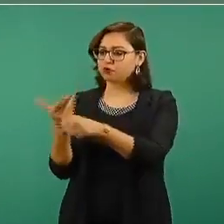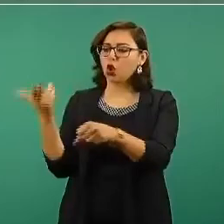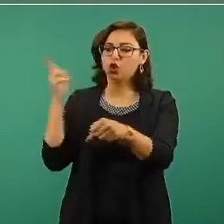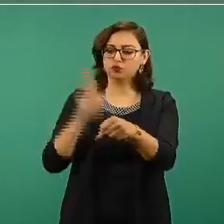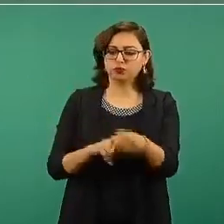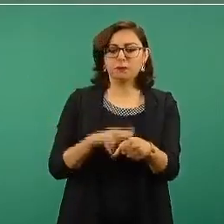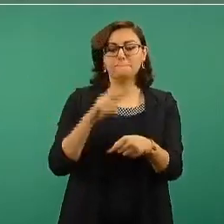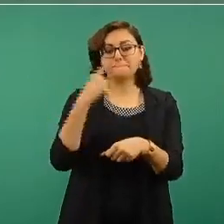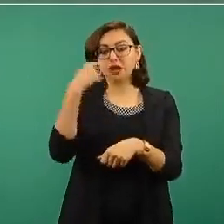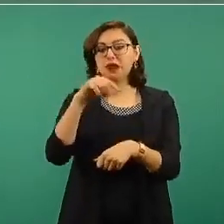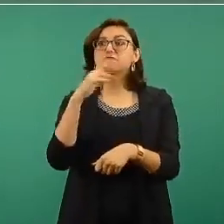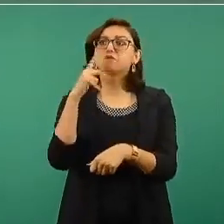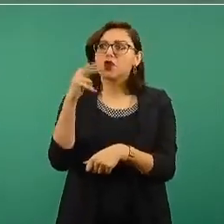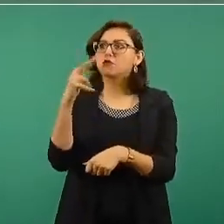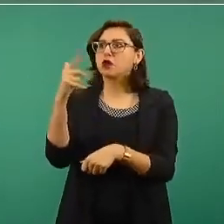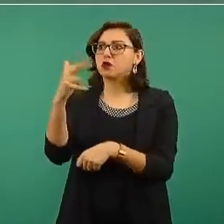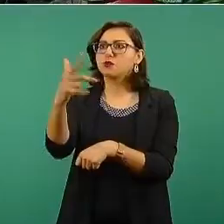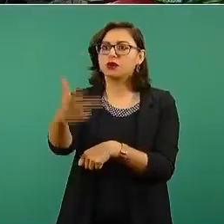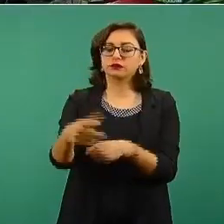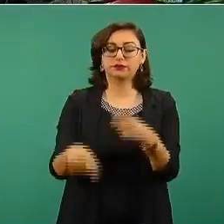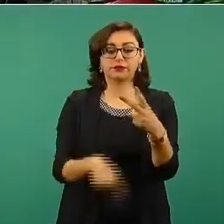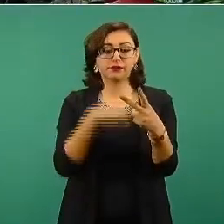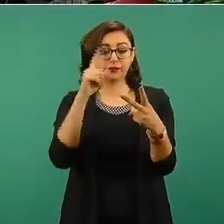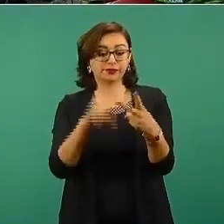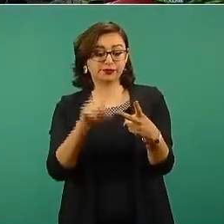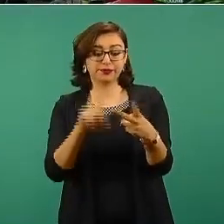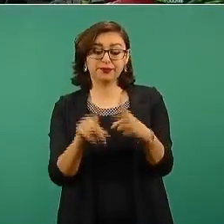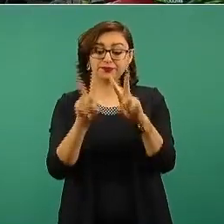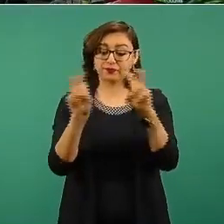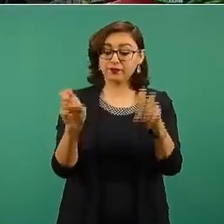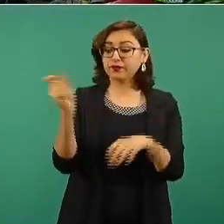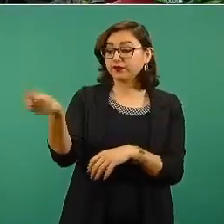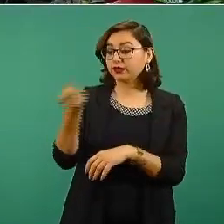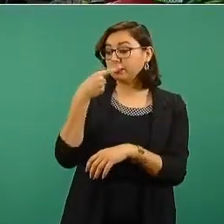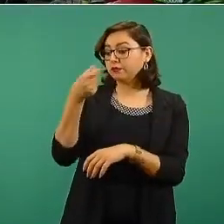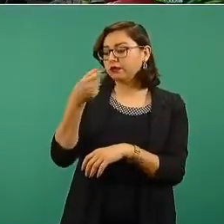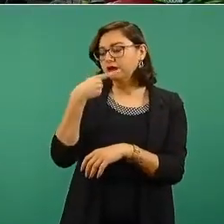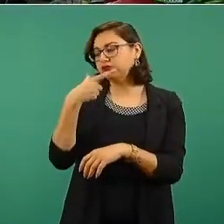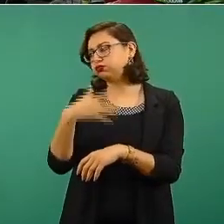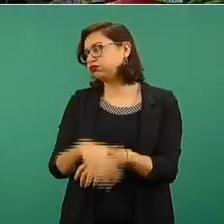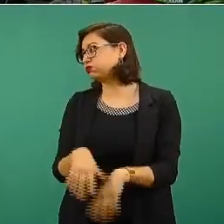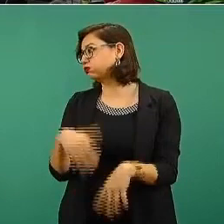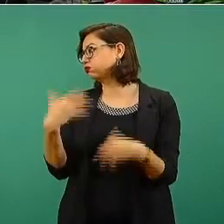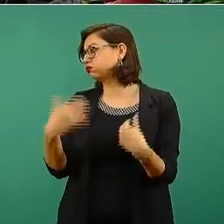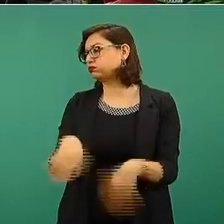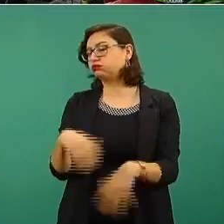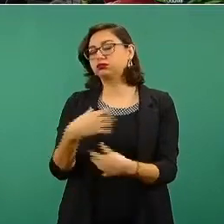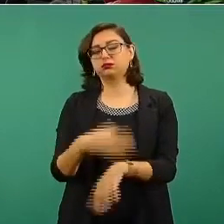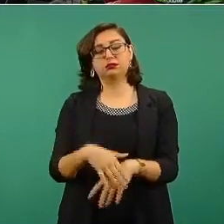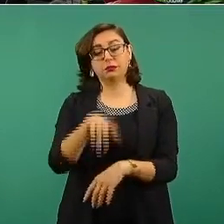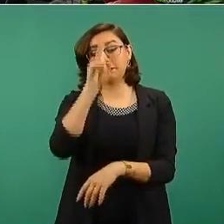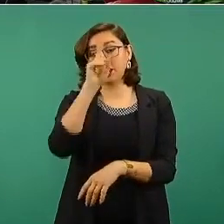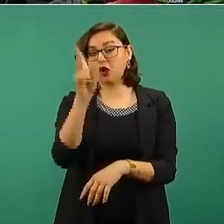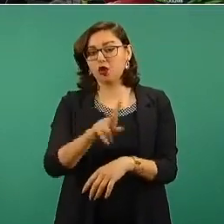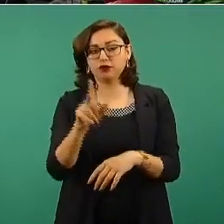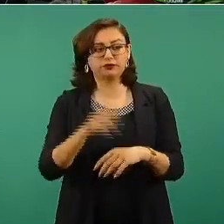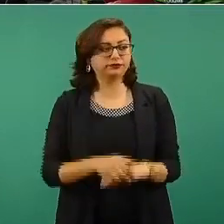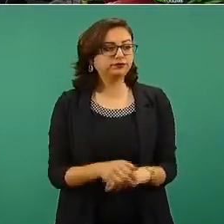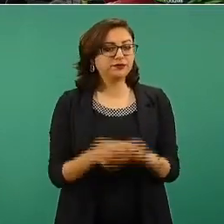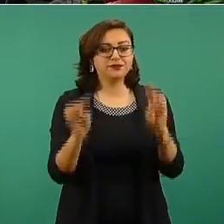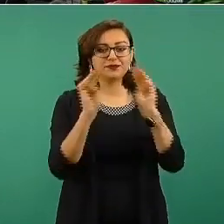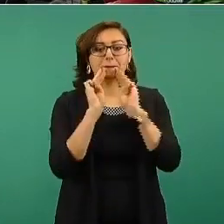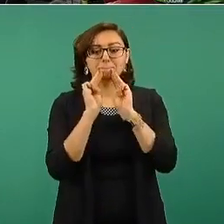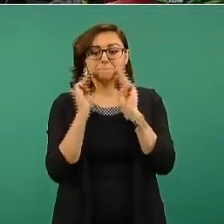mejorando la infraestructura. Lo segundo, el abasto de medicamentos. Una mafia controlaba todo